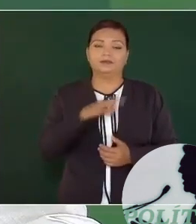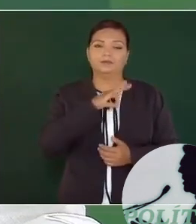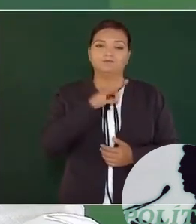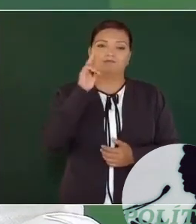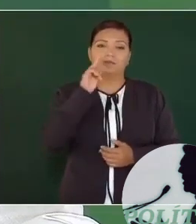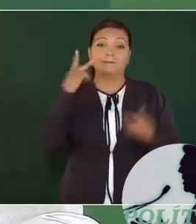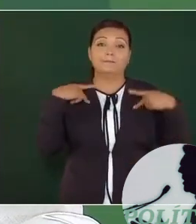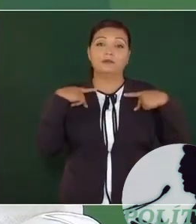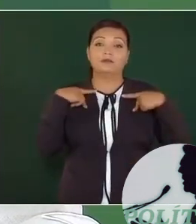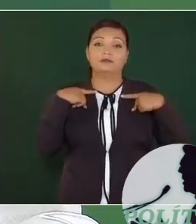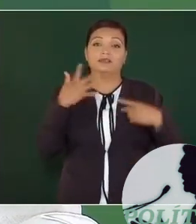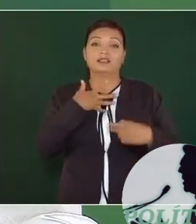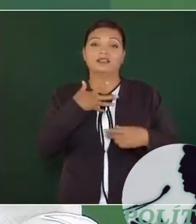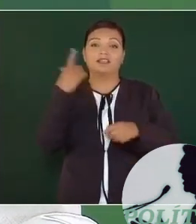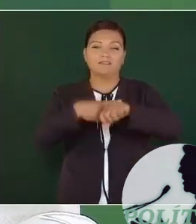hipertensos,